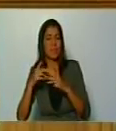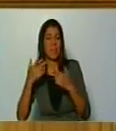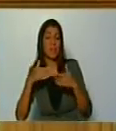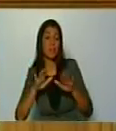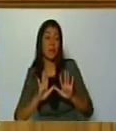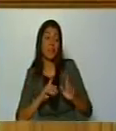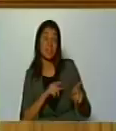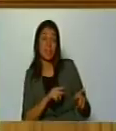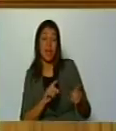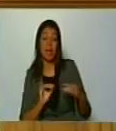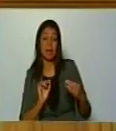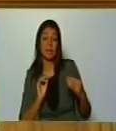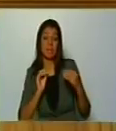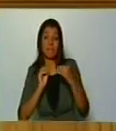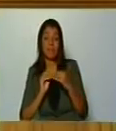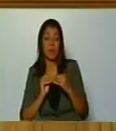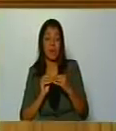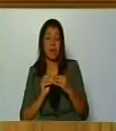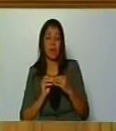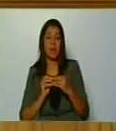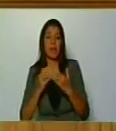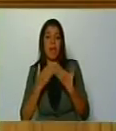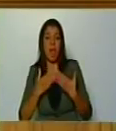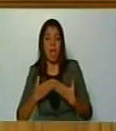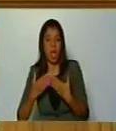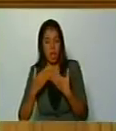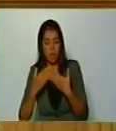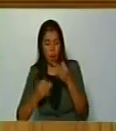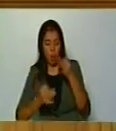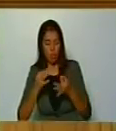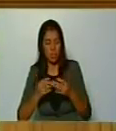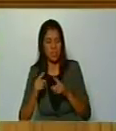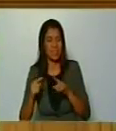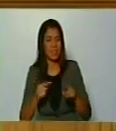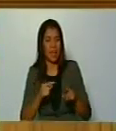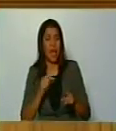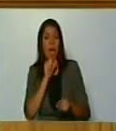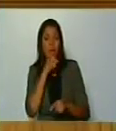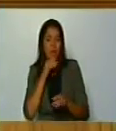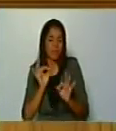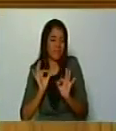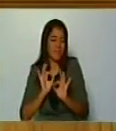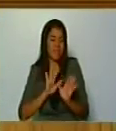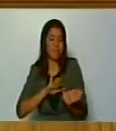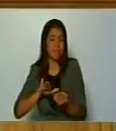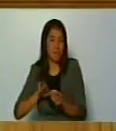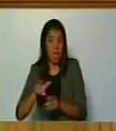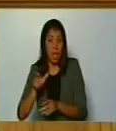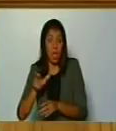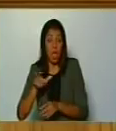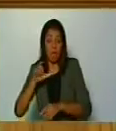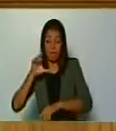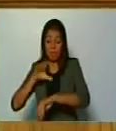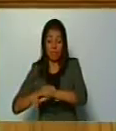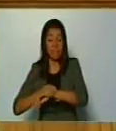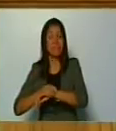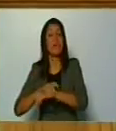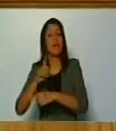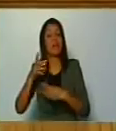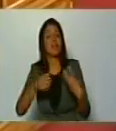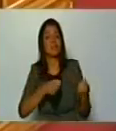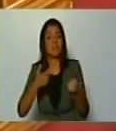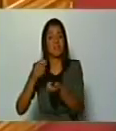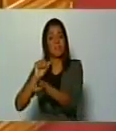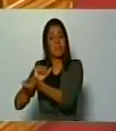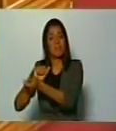las escuelas humanas, jurídicas de ese antepasado, que también fue llevado a las mazmorras del San Carlos